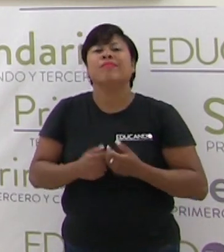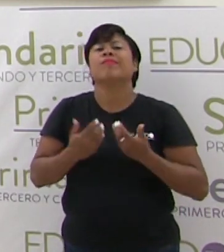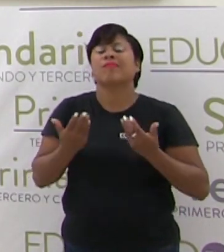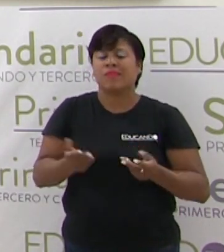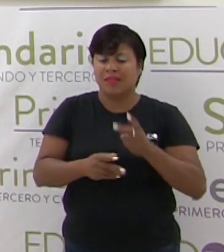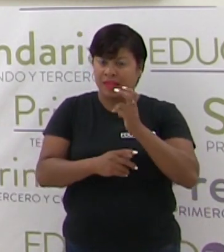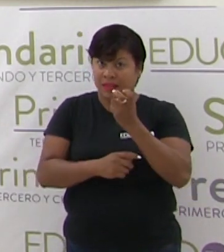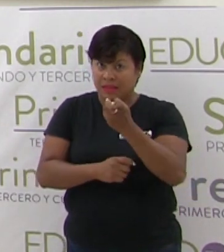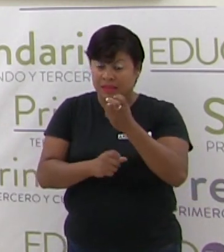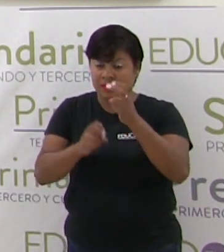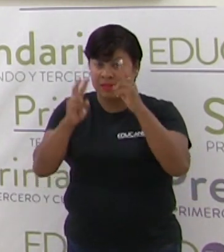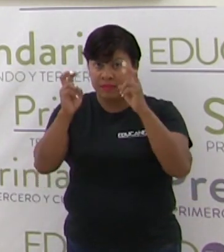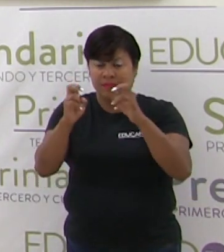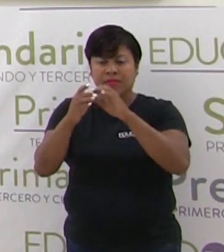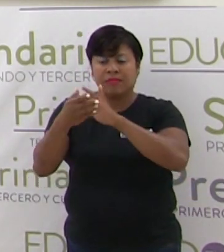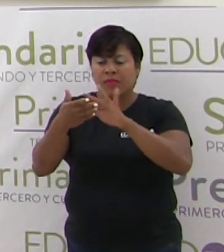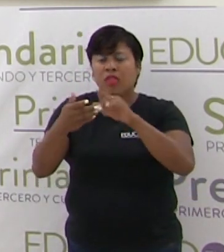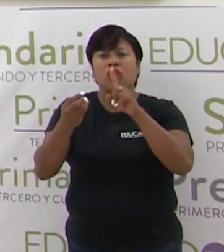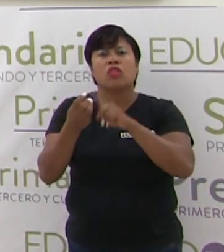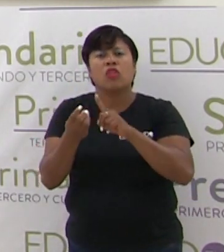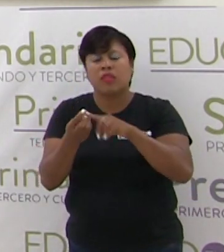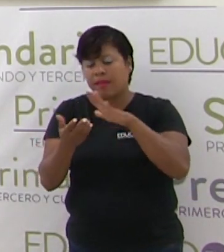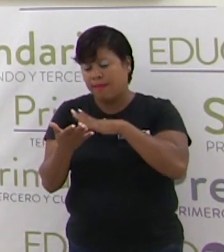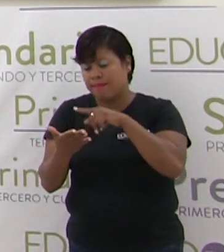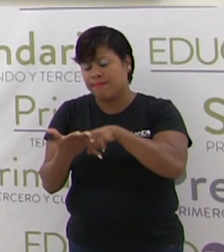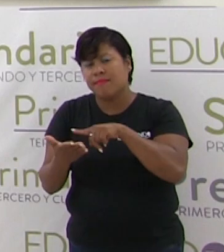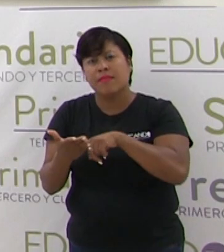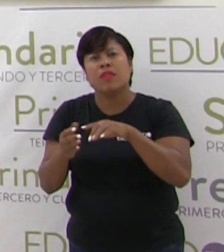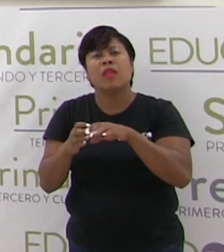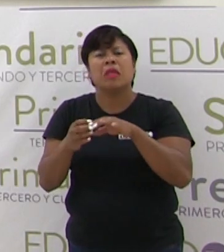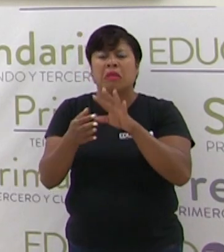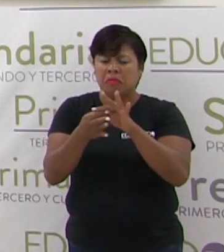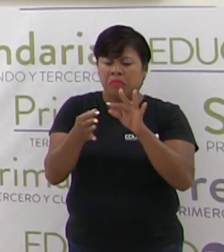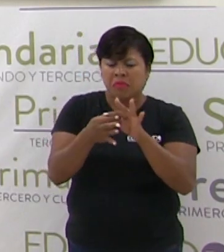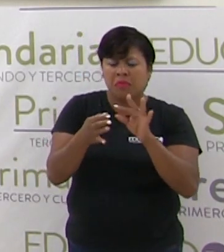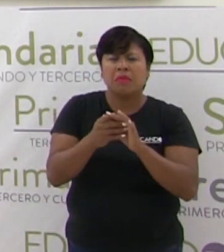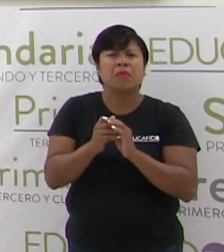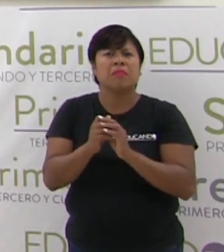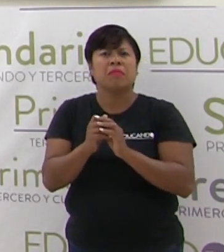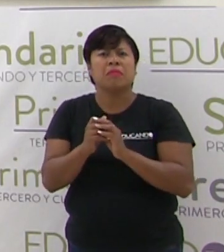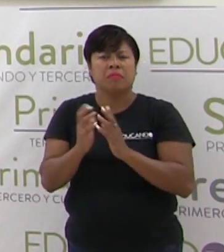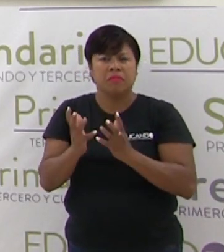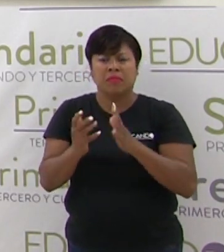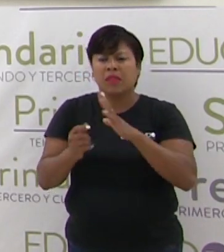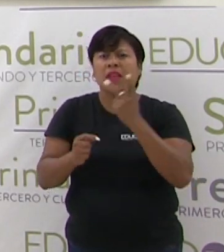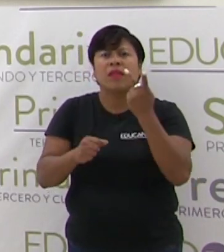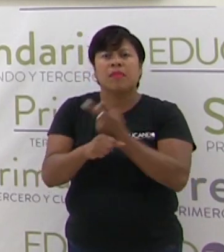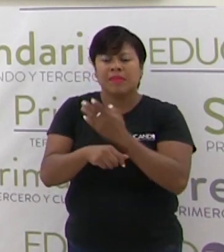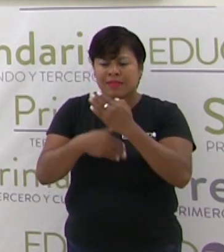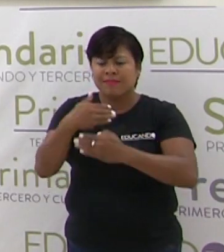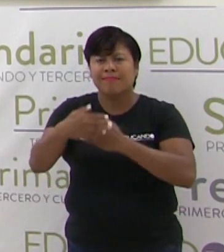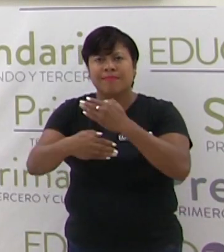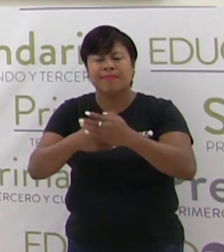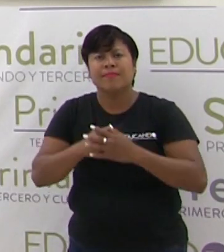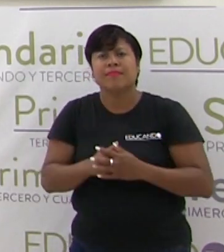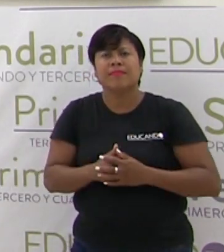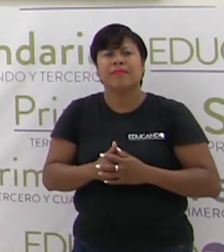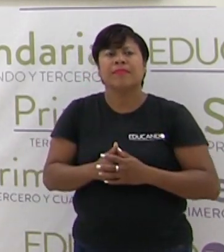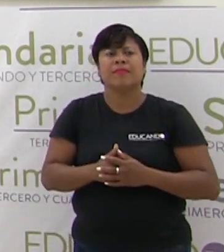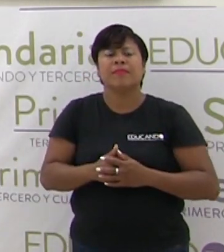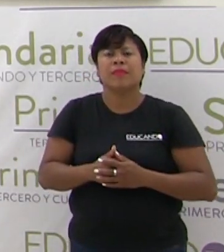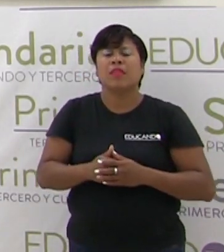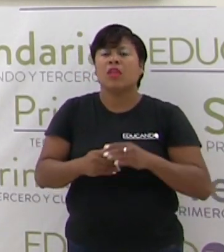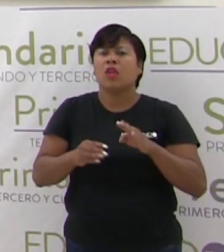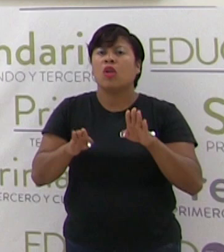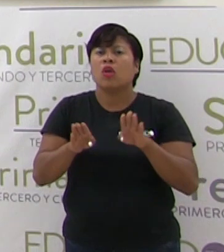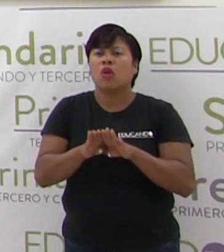Pues es un texto en donde se exponen, cuentan o narran acontecimientos